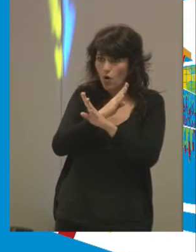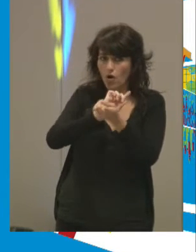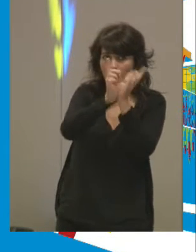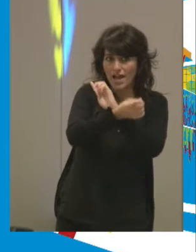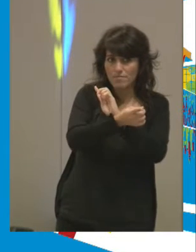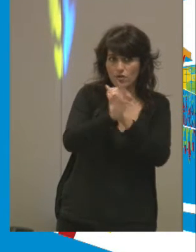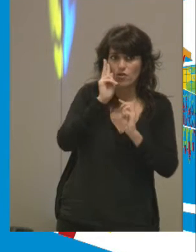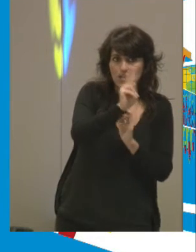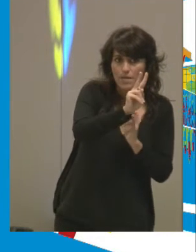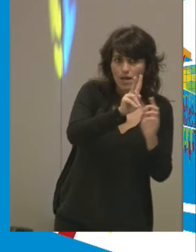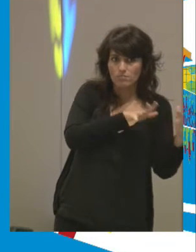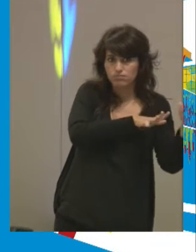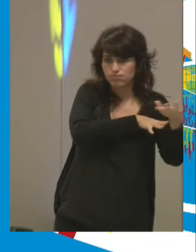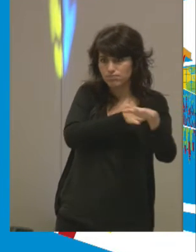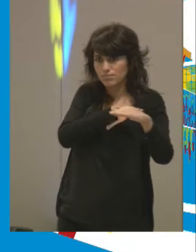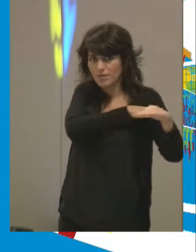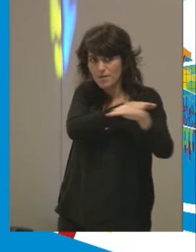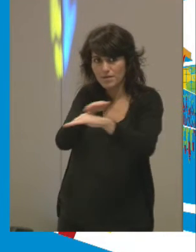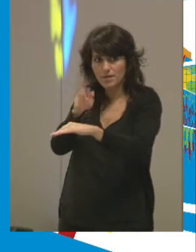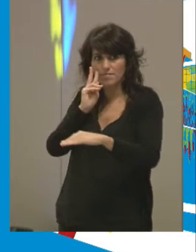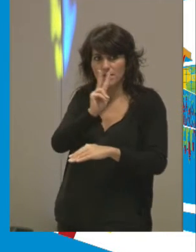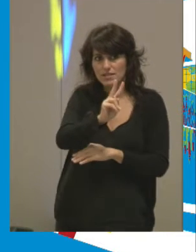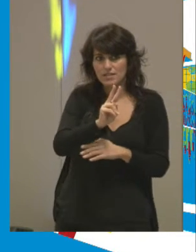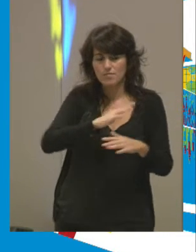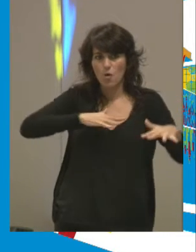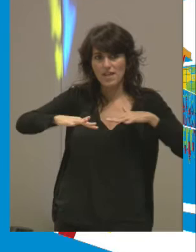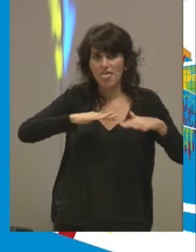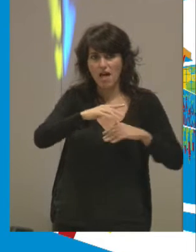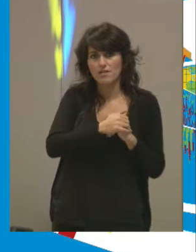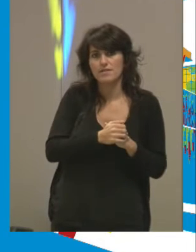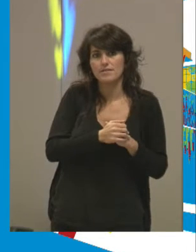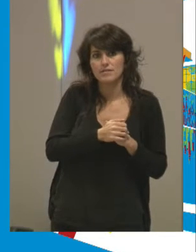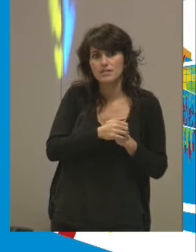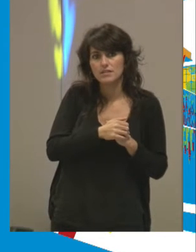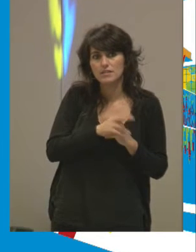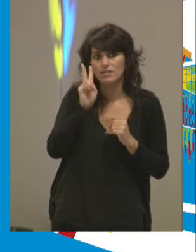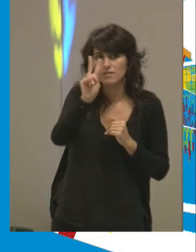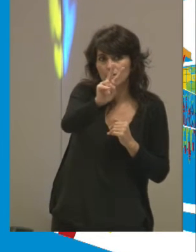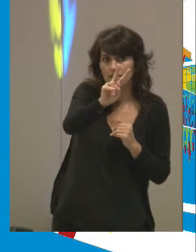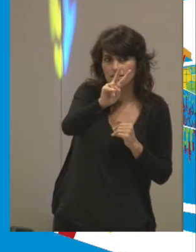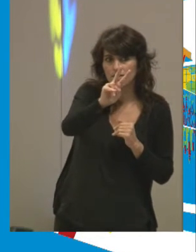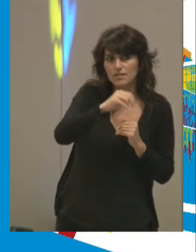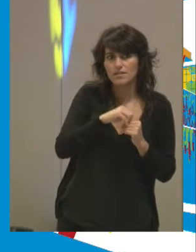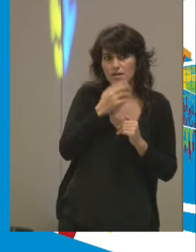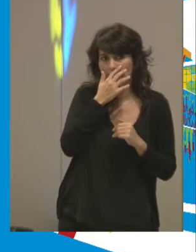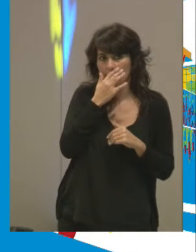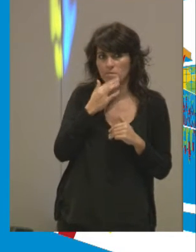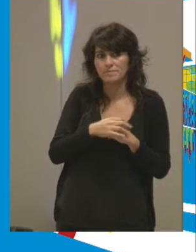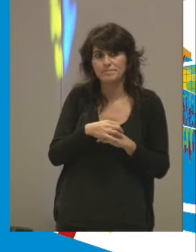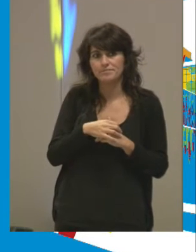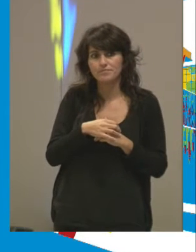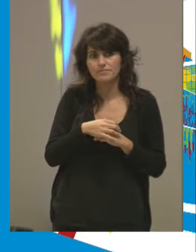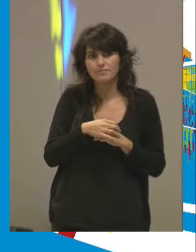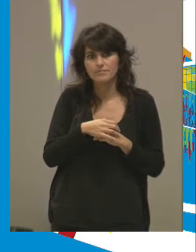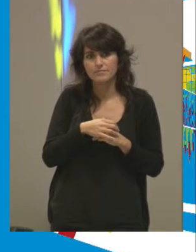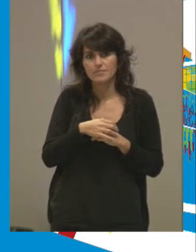se ve como toda la movilidad queda condicionada por ese cambio de turno. Ahora fijaros aquí en este entorno